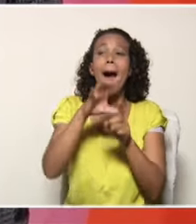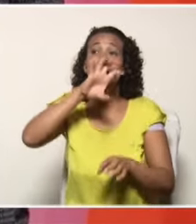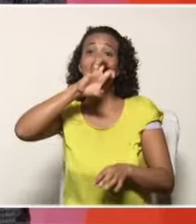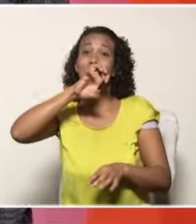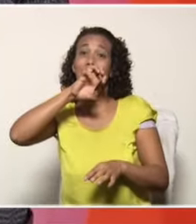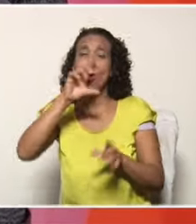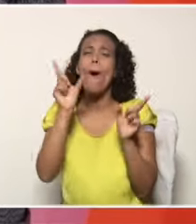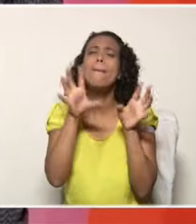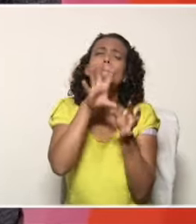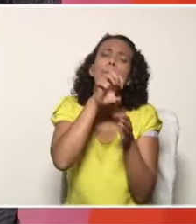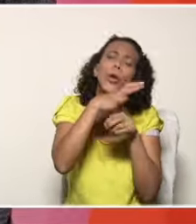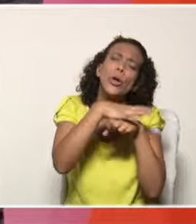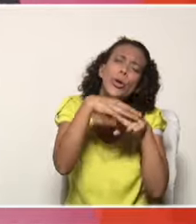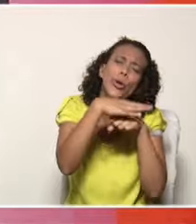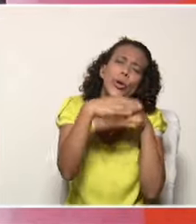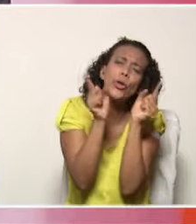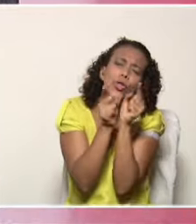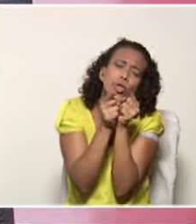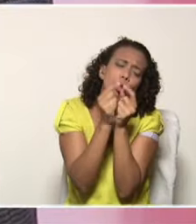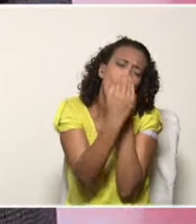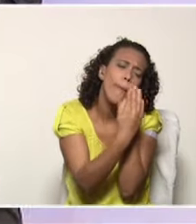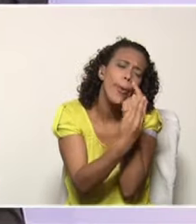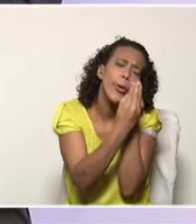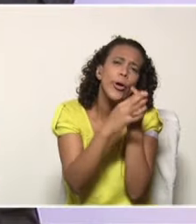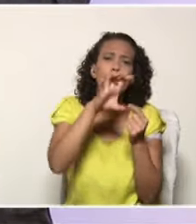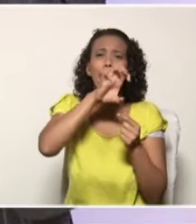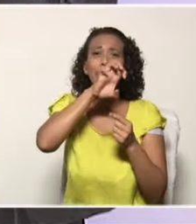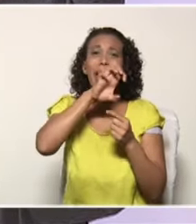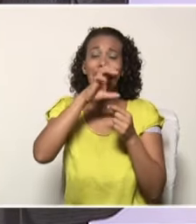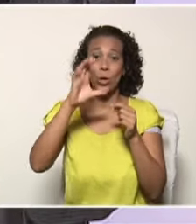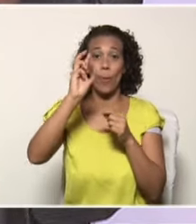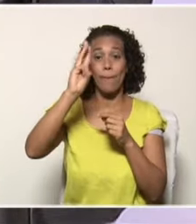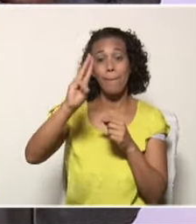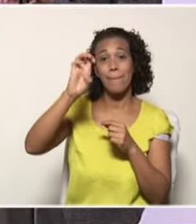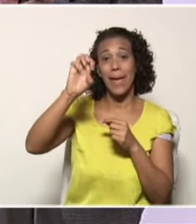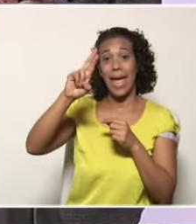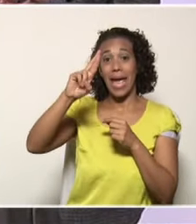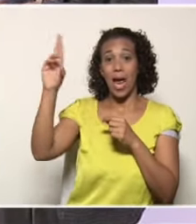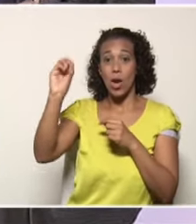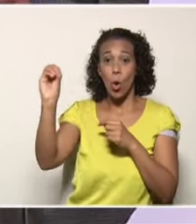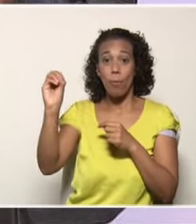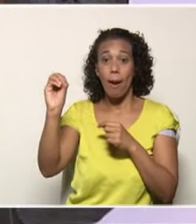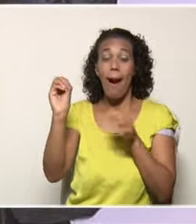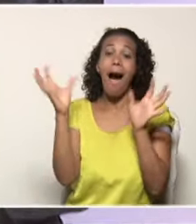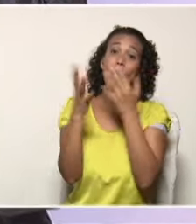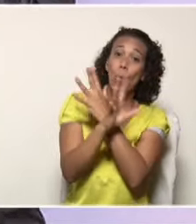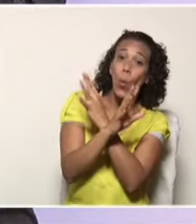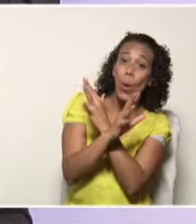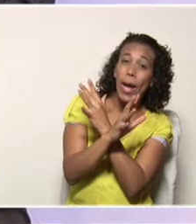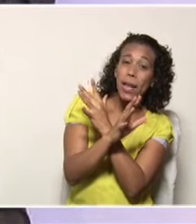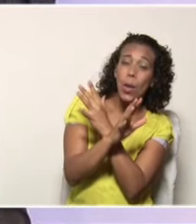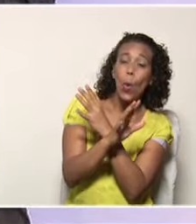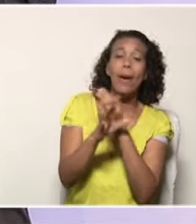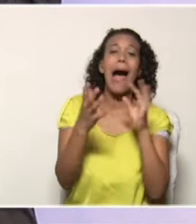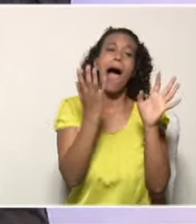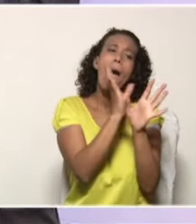ponen las cosas más chiquitas de lo que son. Por ejemplo, el perrito de mi vecina es muy juguetón. El diminutivo de perro es